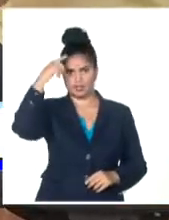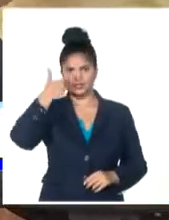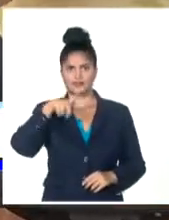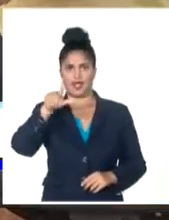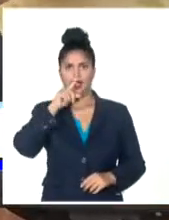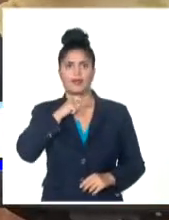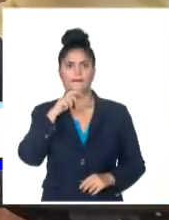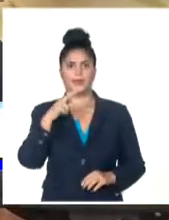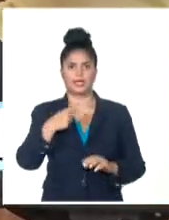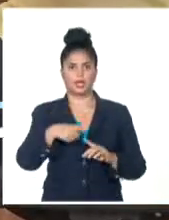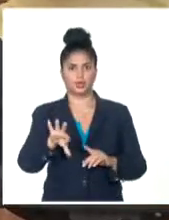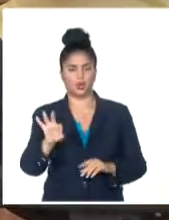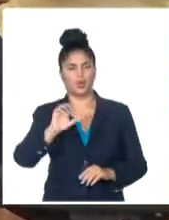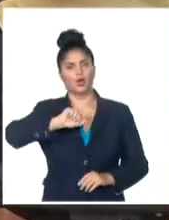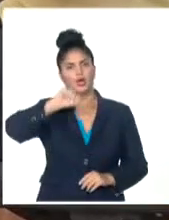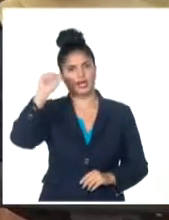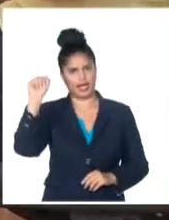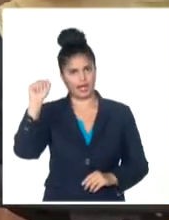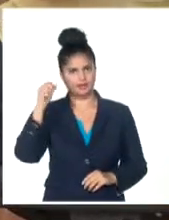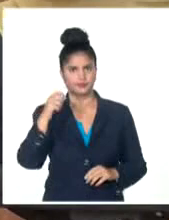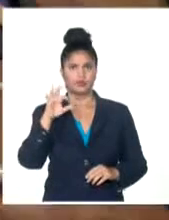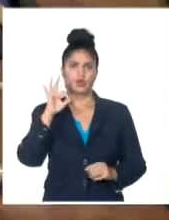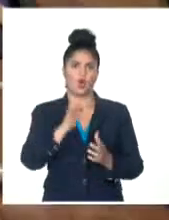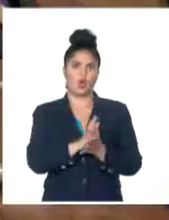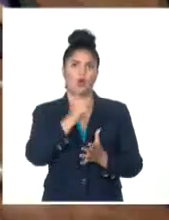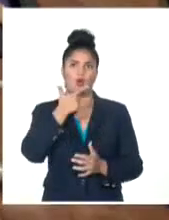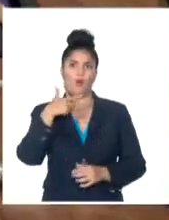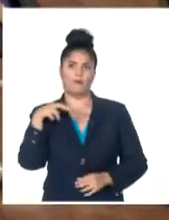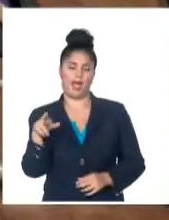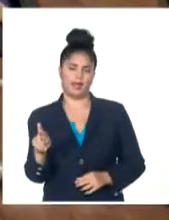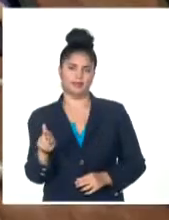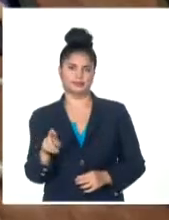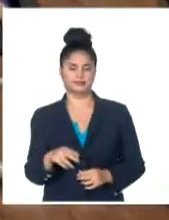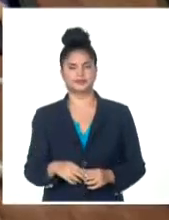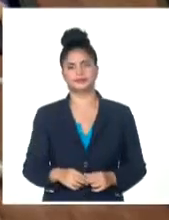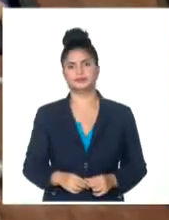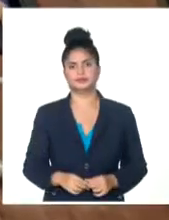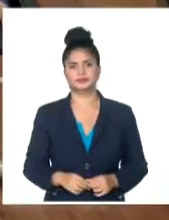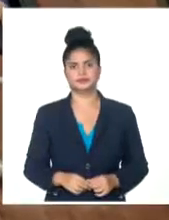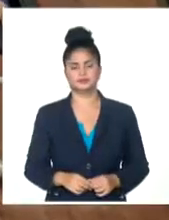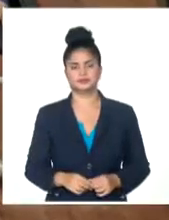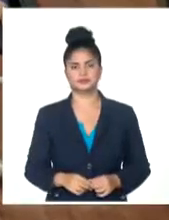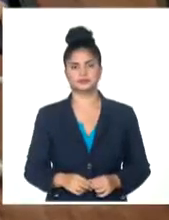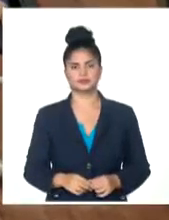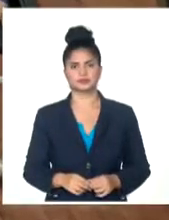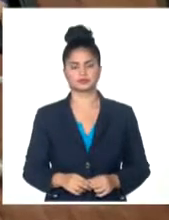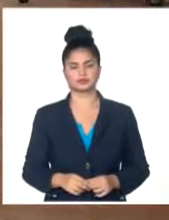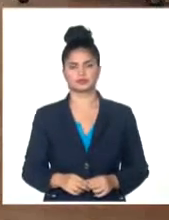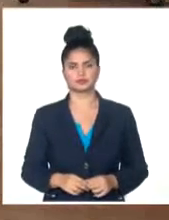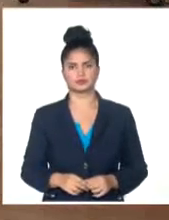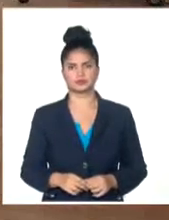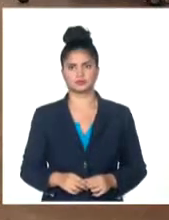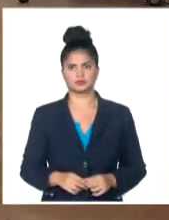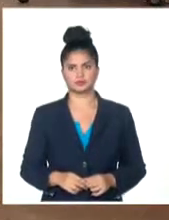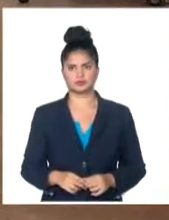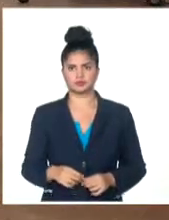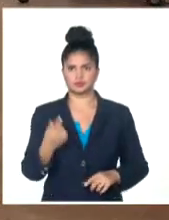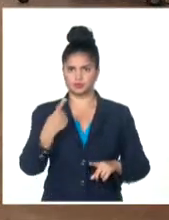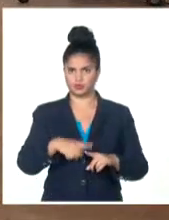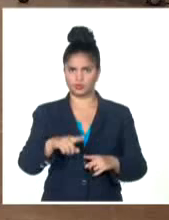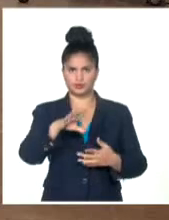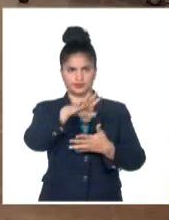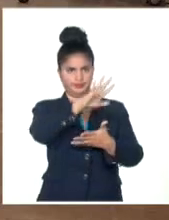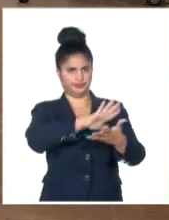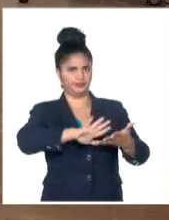ante el alemán Rasmus Svein y Omar Almeida con Elier Miranda. Hoy se dio Lelis Martínez ante Eduardo Iturrizaga. En el continental